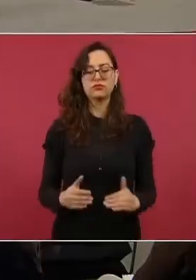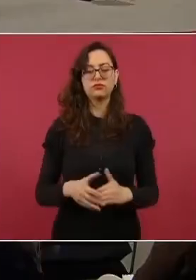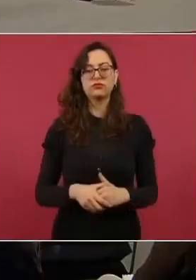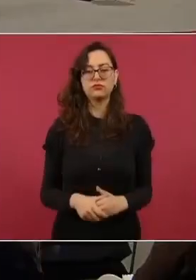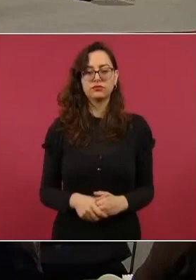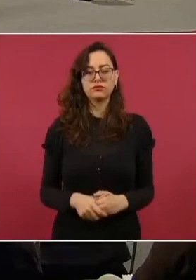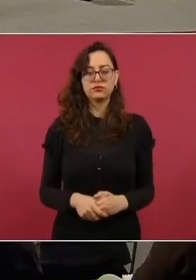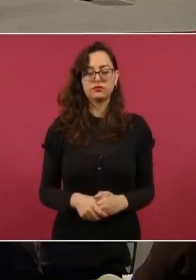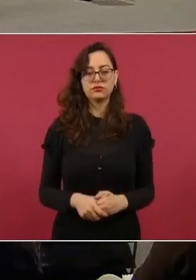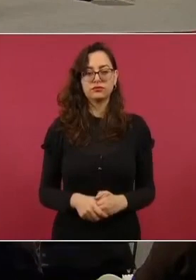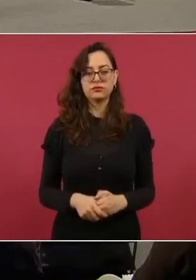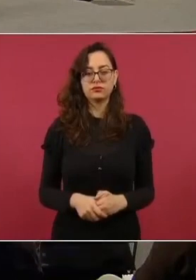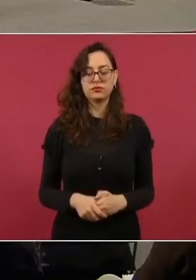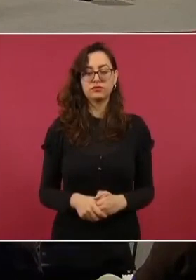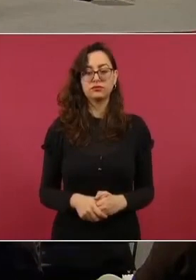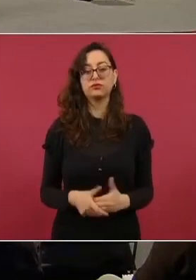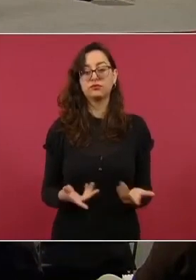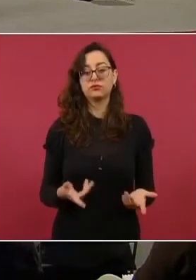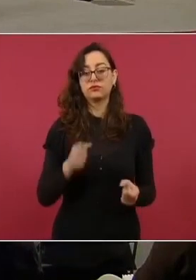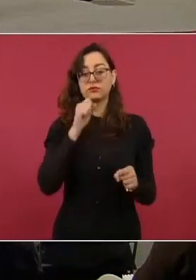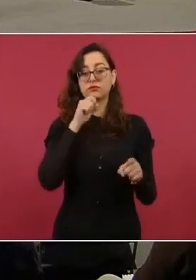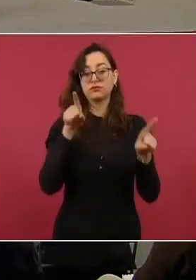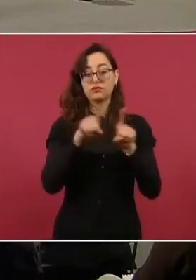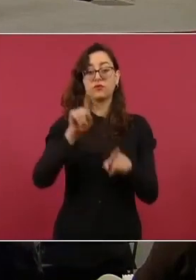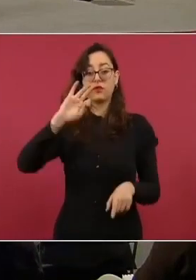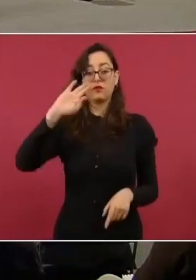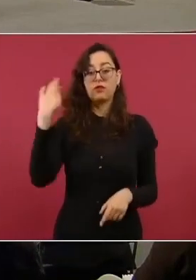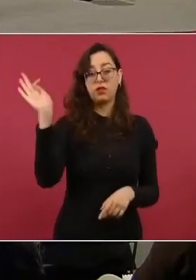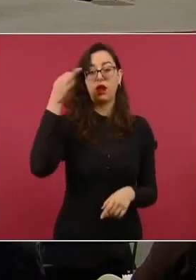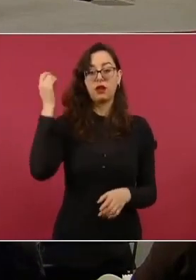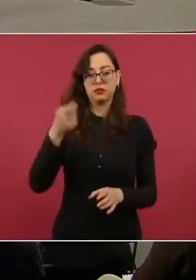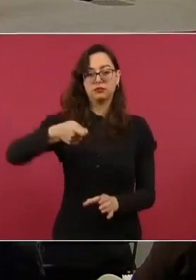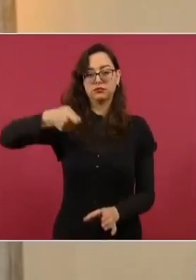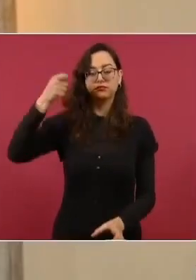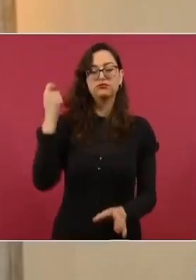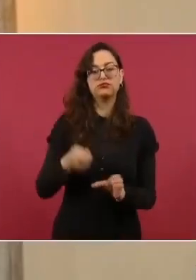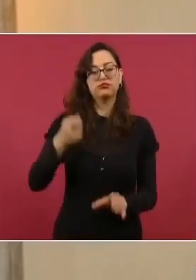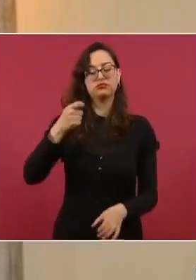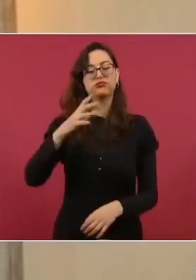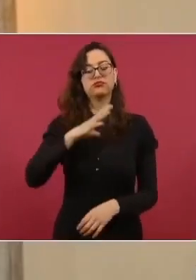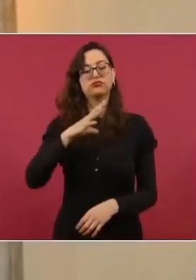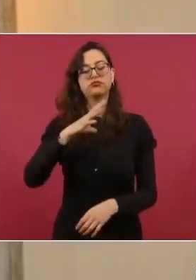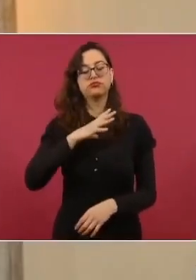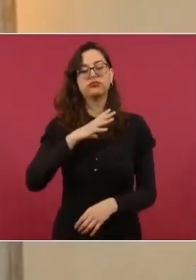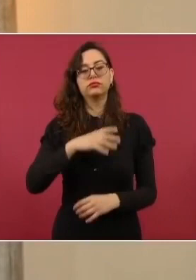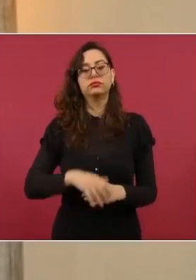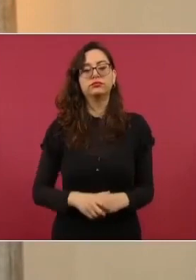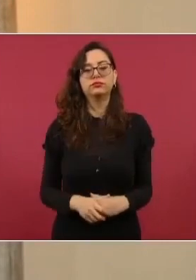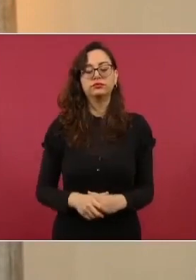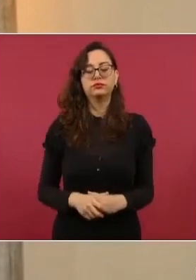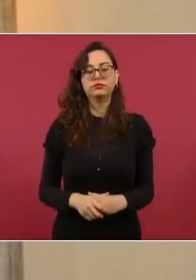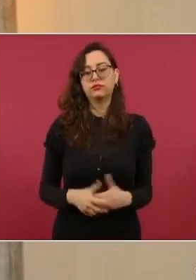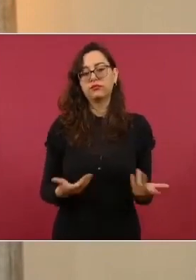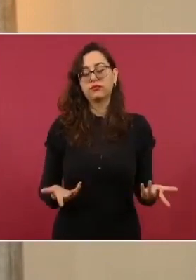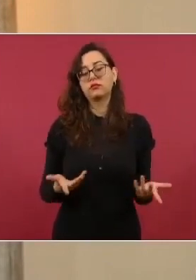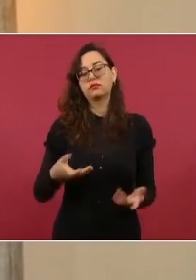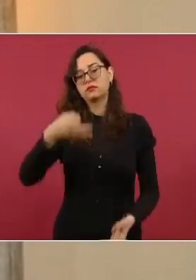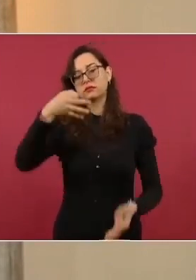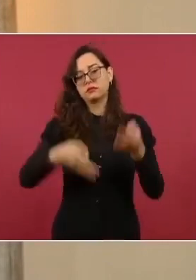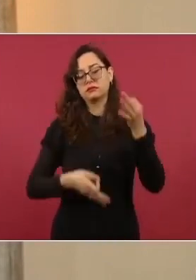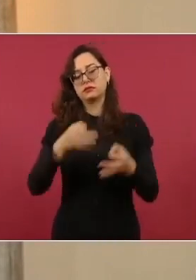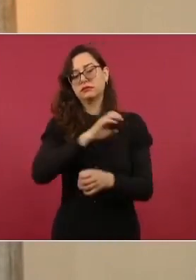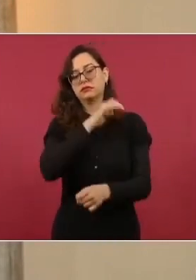También en sentencias de carácter federal, informar que la Fiscalía Especializada en materia de delincuencia organizada